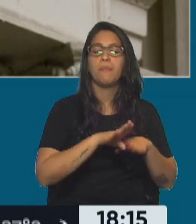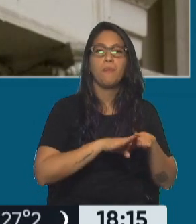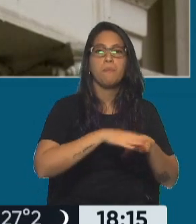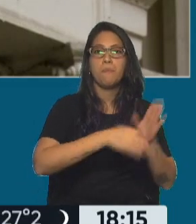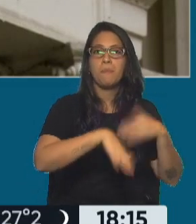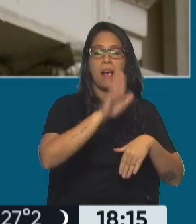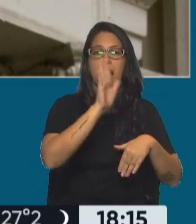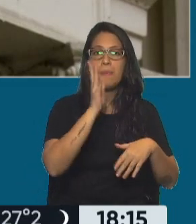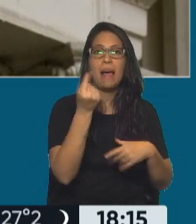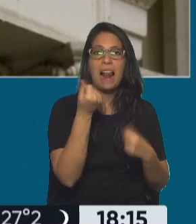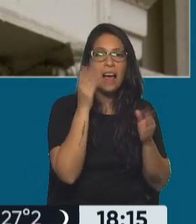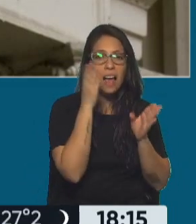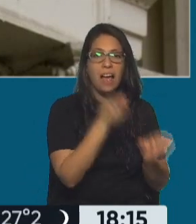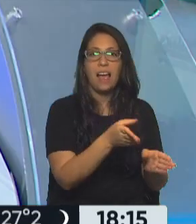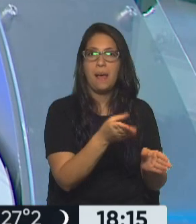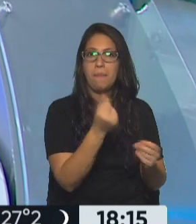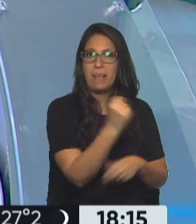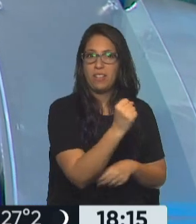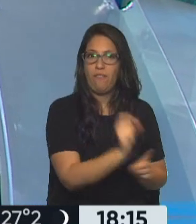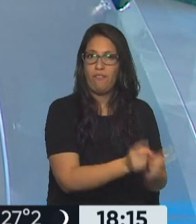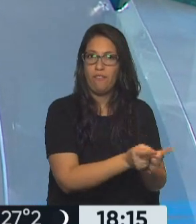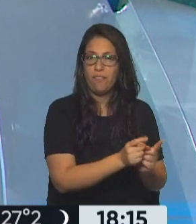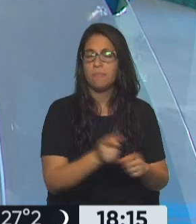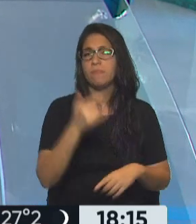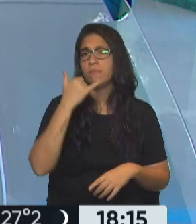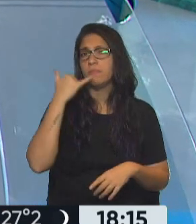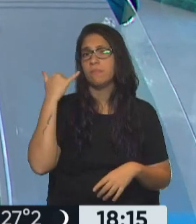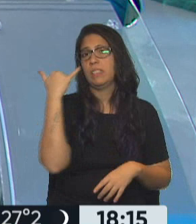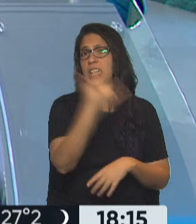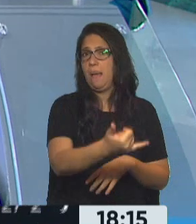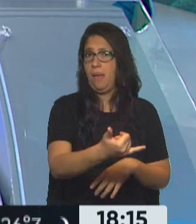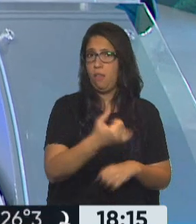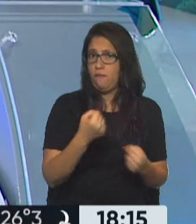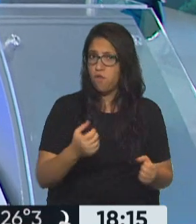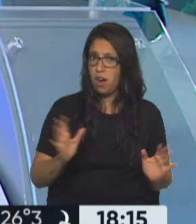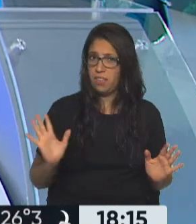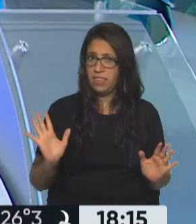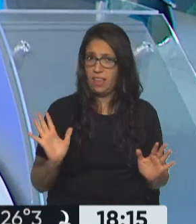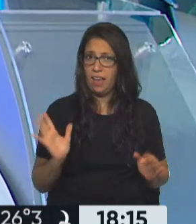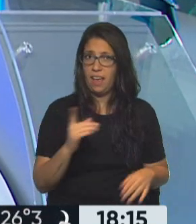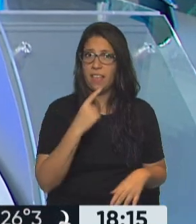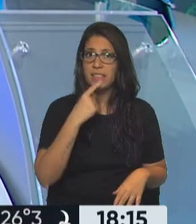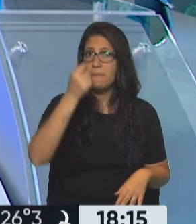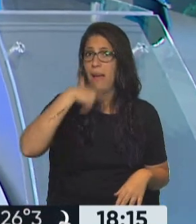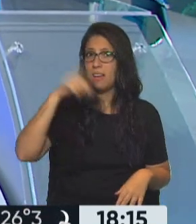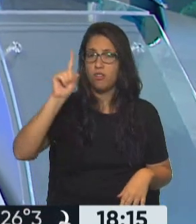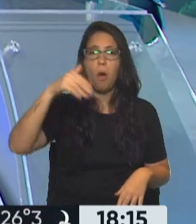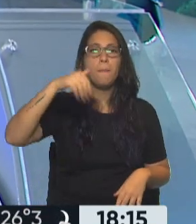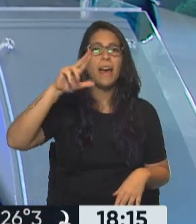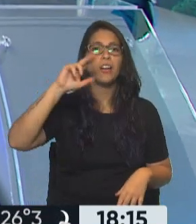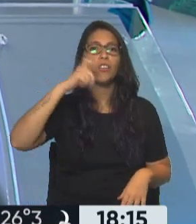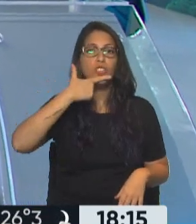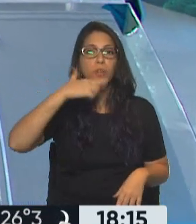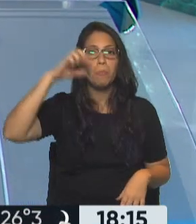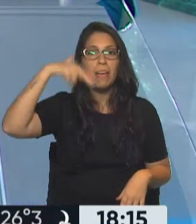en pesos. Tuvieron un llamado en tono bastante fuerte. Dicen que no fue Macri, sino Marcos Peña,